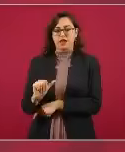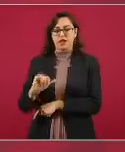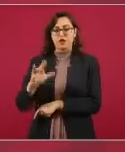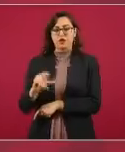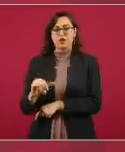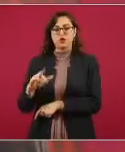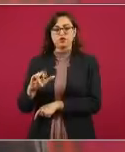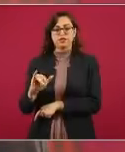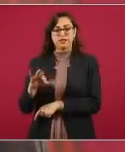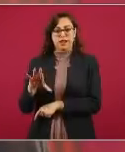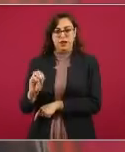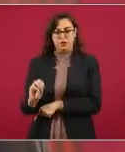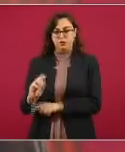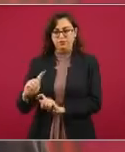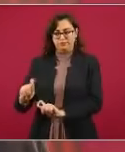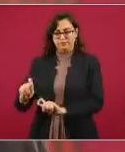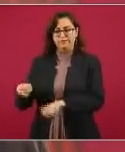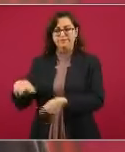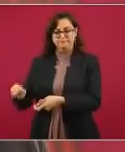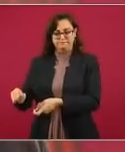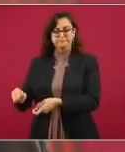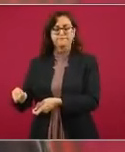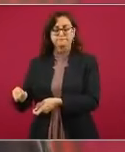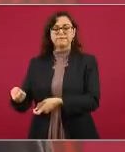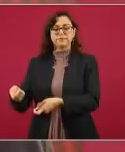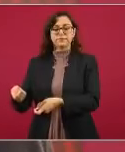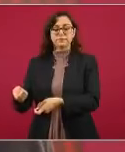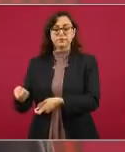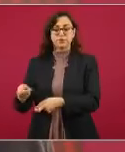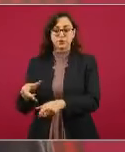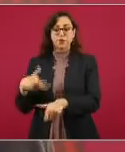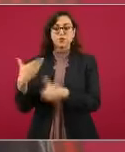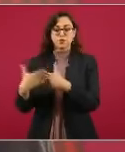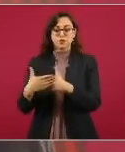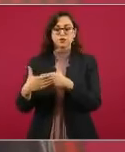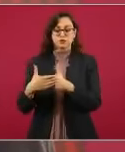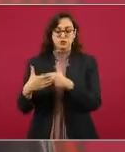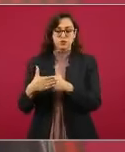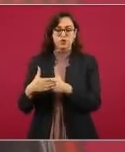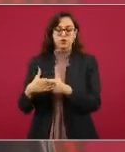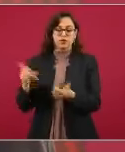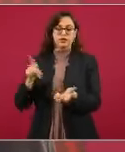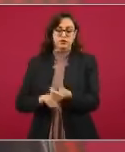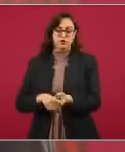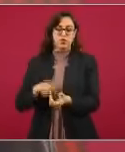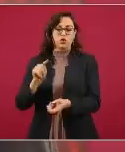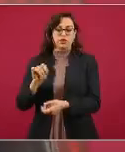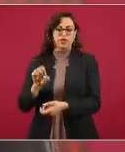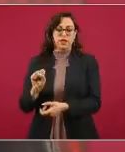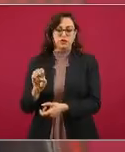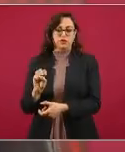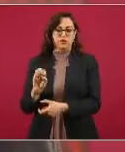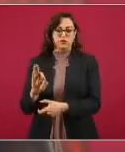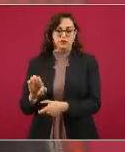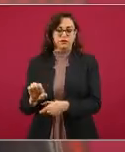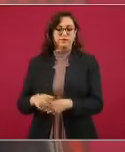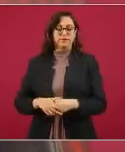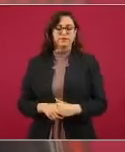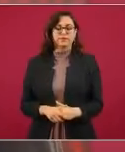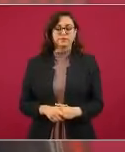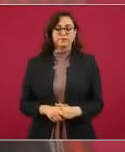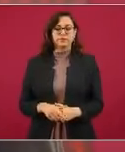concheiro va a ser la próxima tesorera de la federación